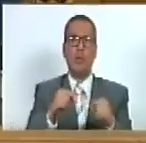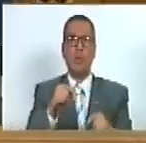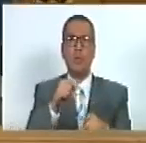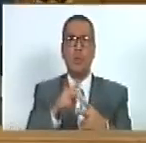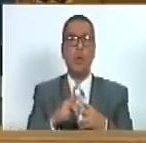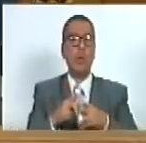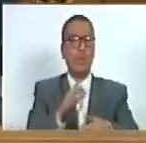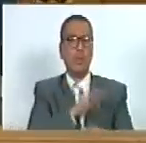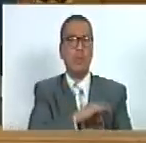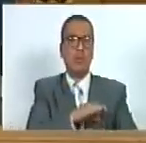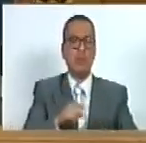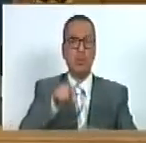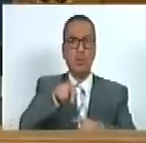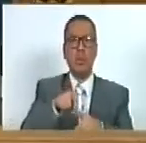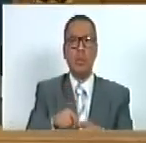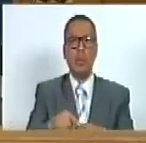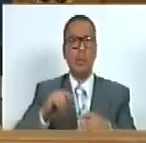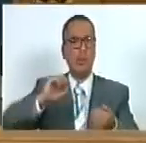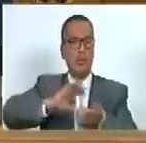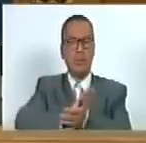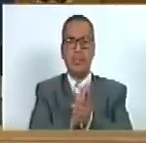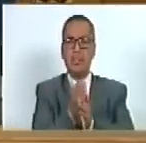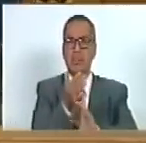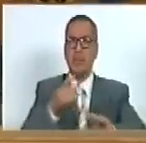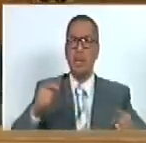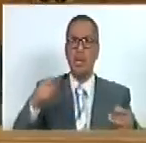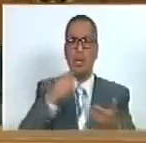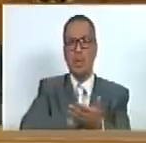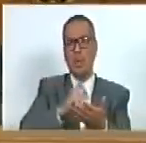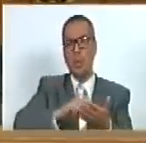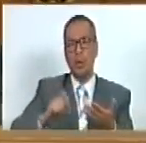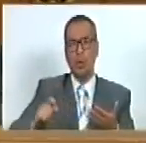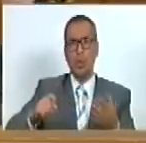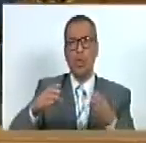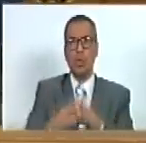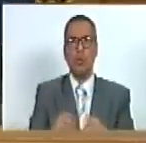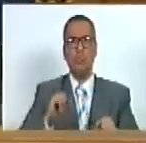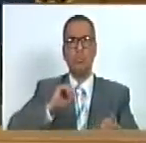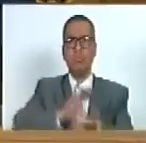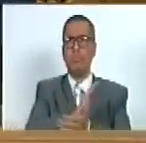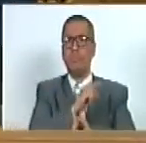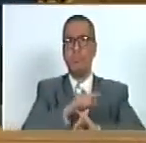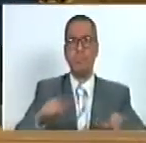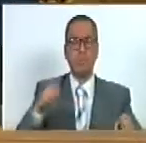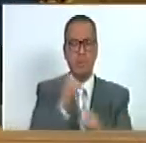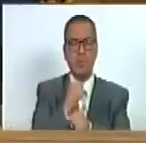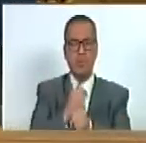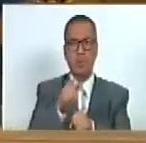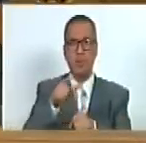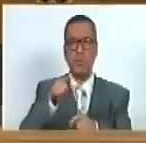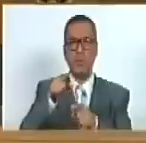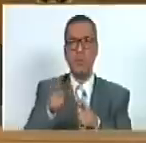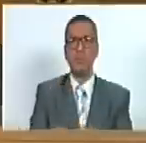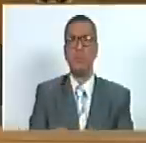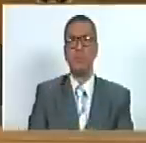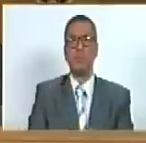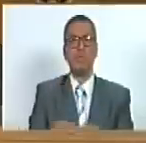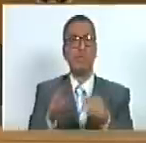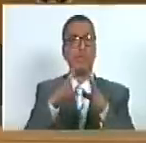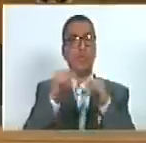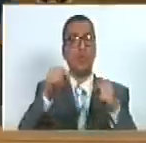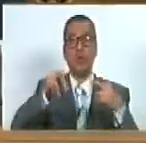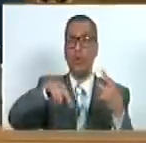nos aniquilaron las contrataciones colectivas y pulverizaron la estabilidad laboral. Tuvo